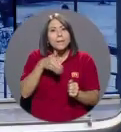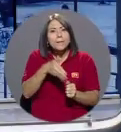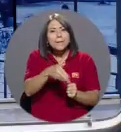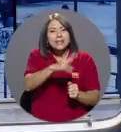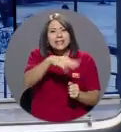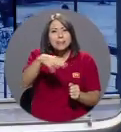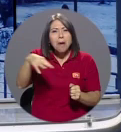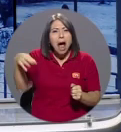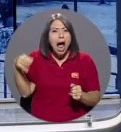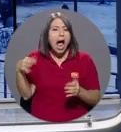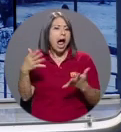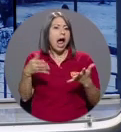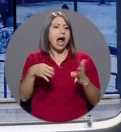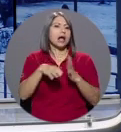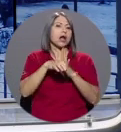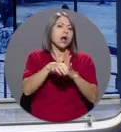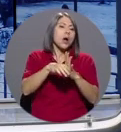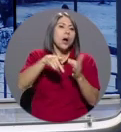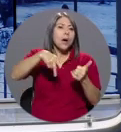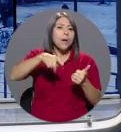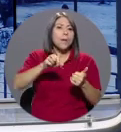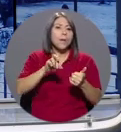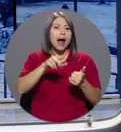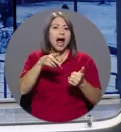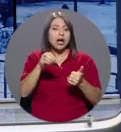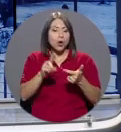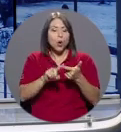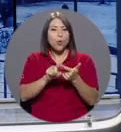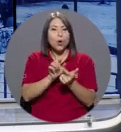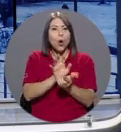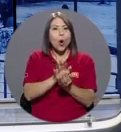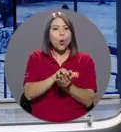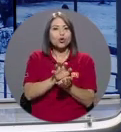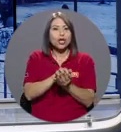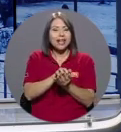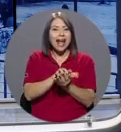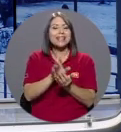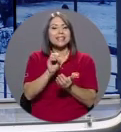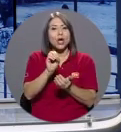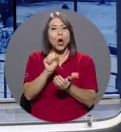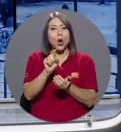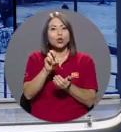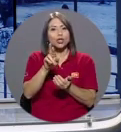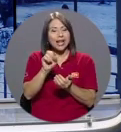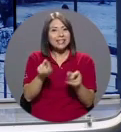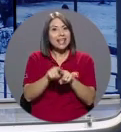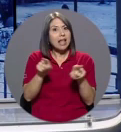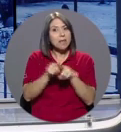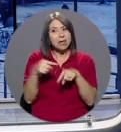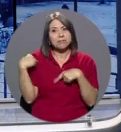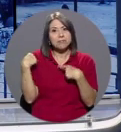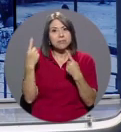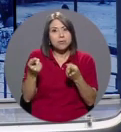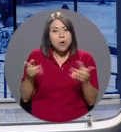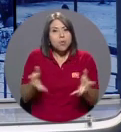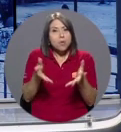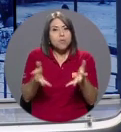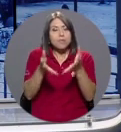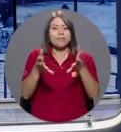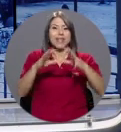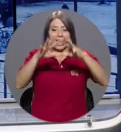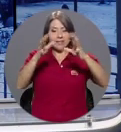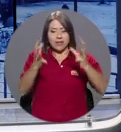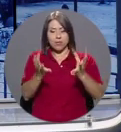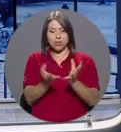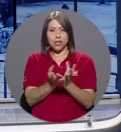especies marinas, especialmente lo que es el cultivo de pargo, las ostras, que ha tomado mucho auge recientemente en el país.